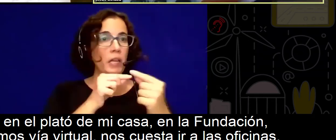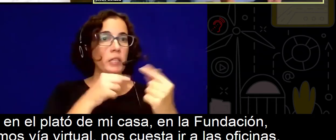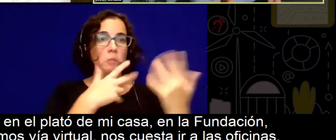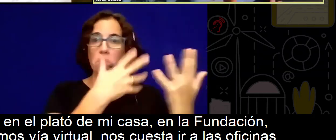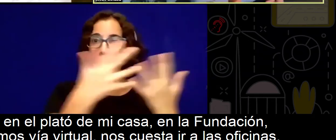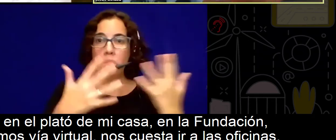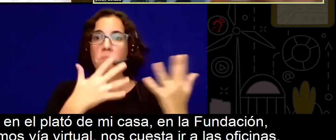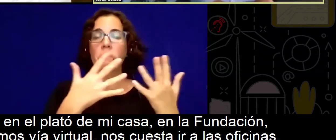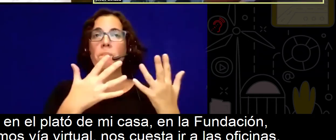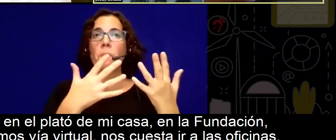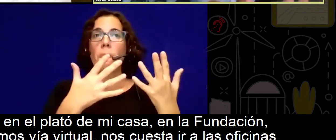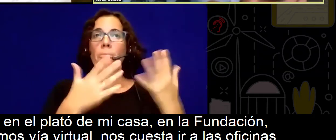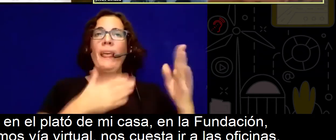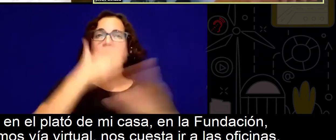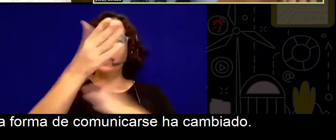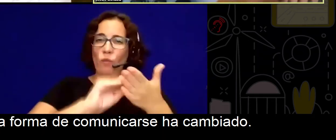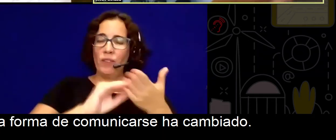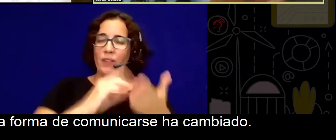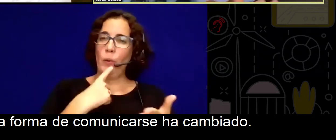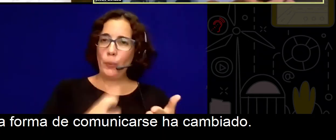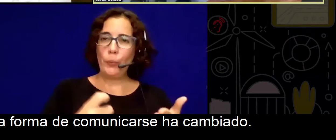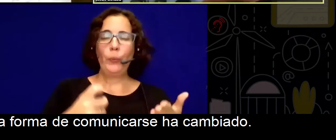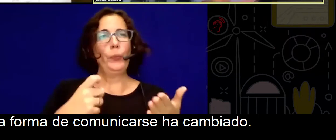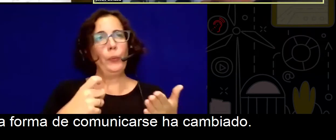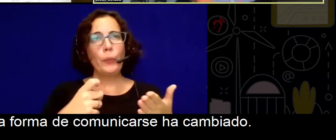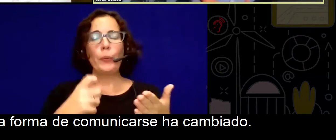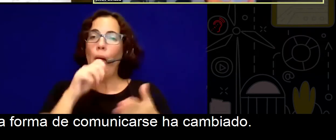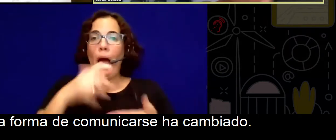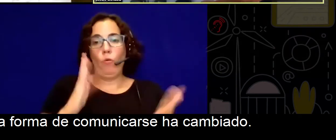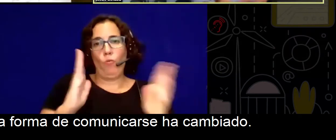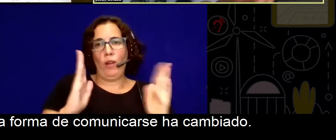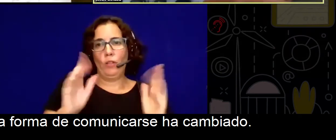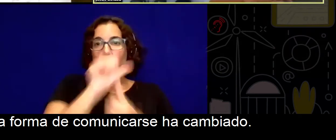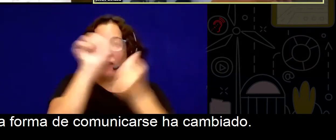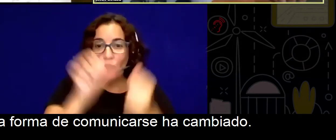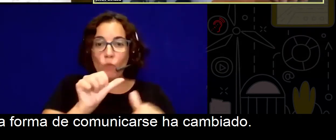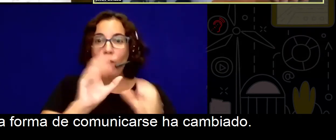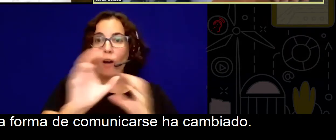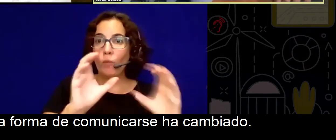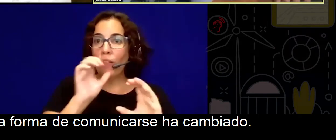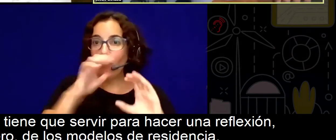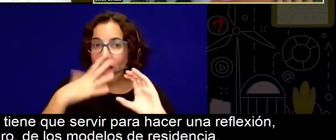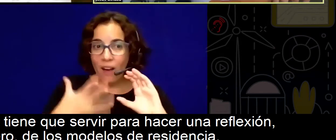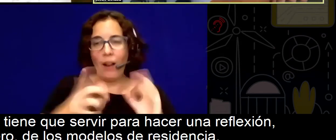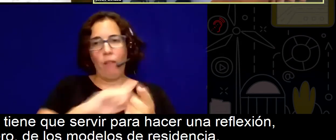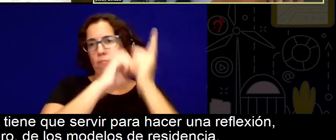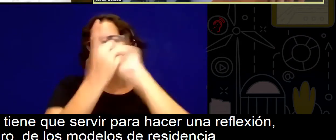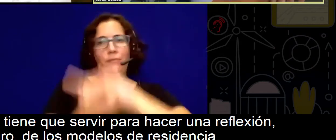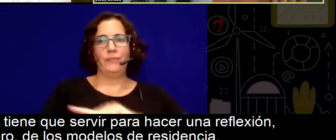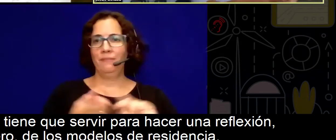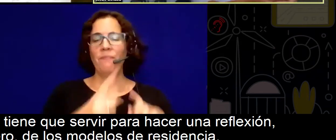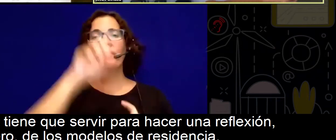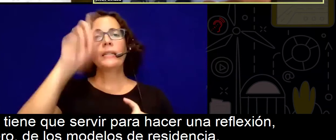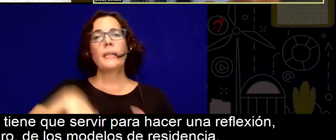nos cuesta ir a las oficinas, a los despachos. Es decir, la forma de comunicarse evidentemente ha cambiado, ¿no? Y también nos tiene que servir